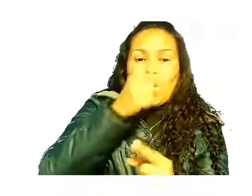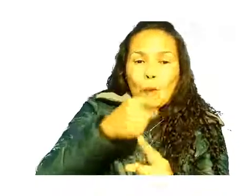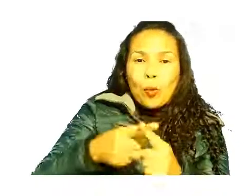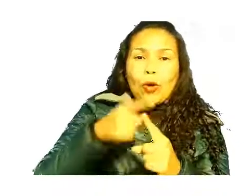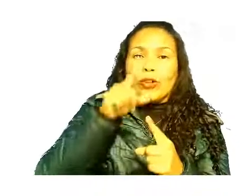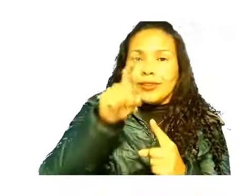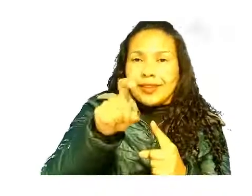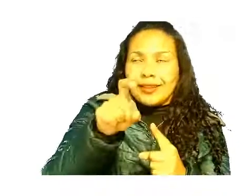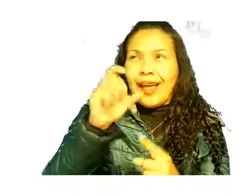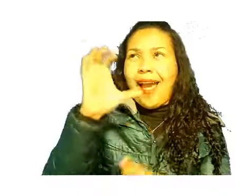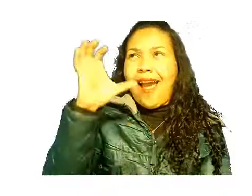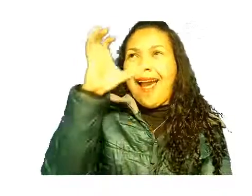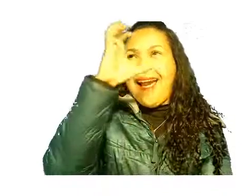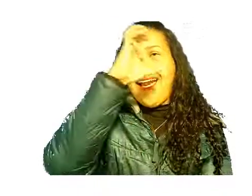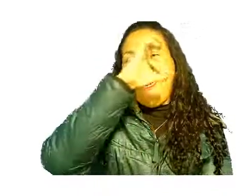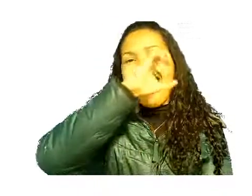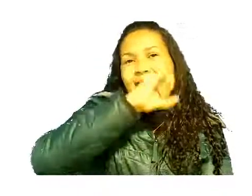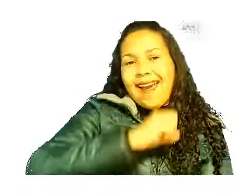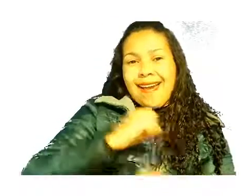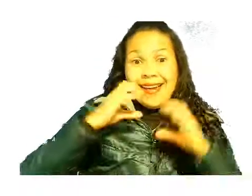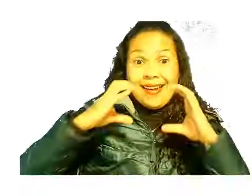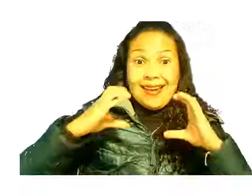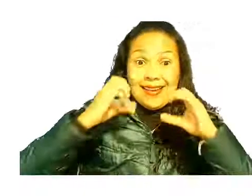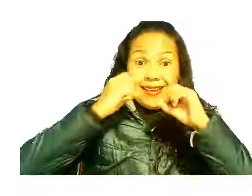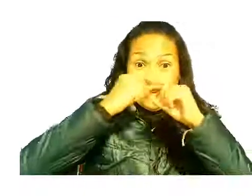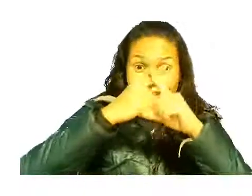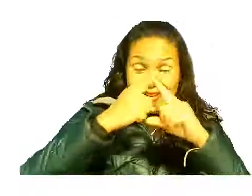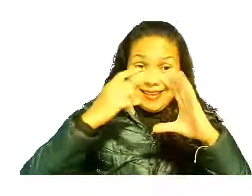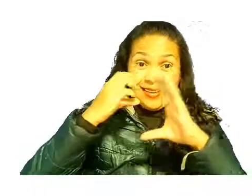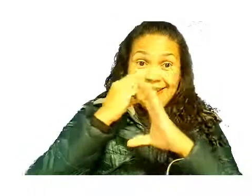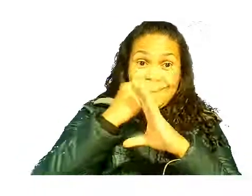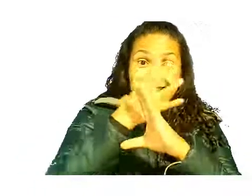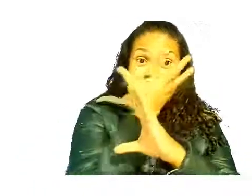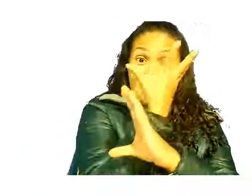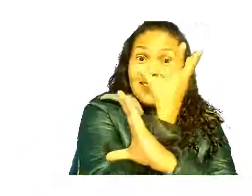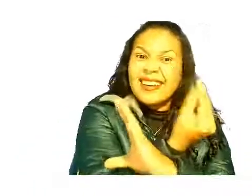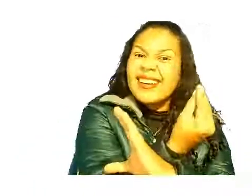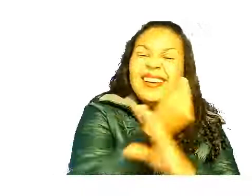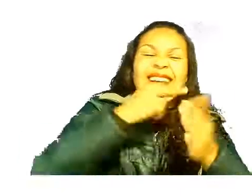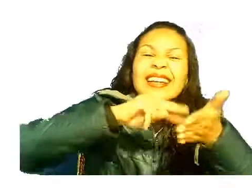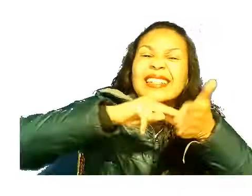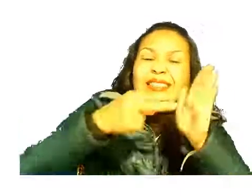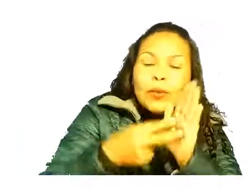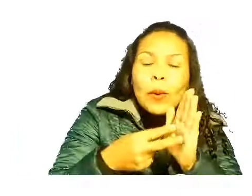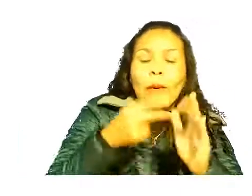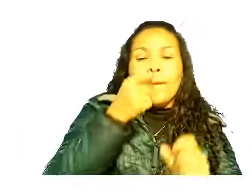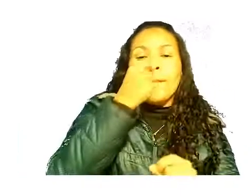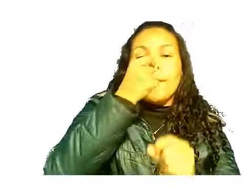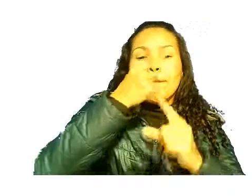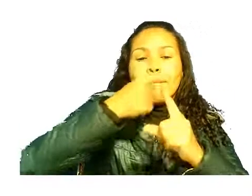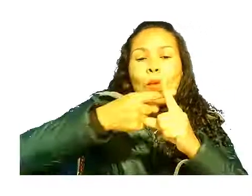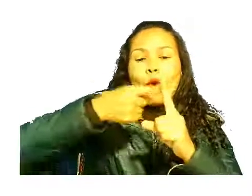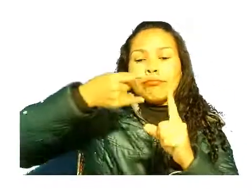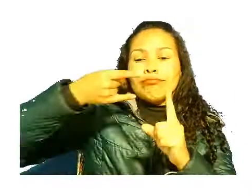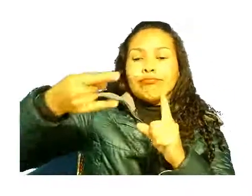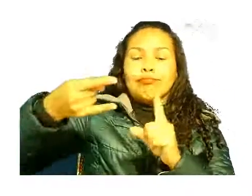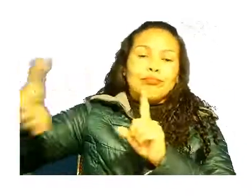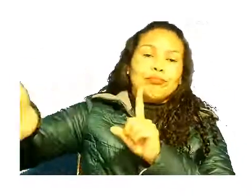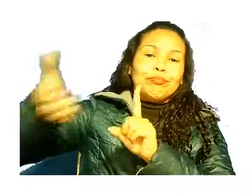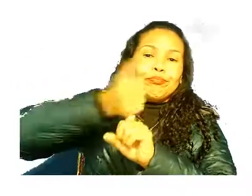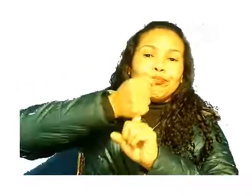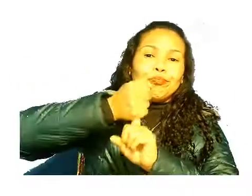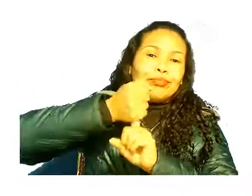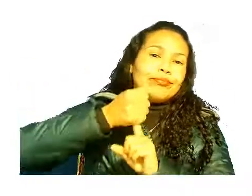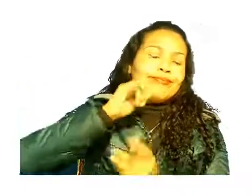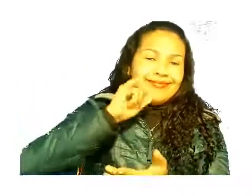que factorizar es encontrar términos que al multiplicarse nos den dicho valor.